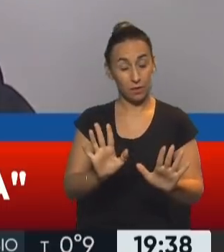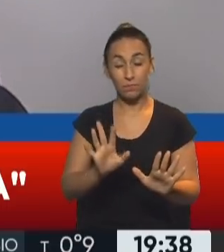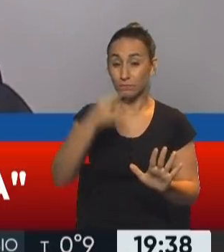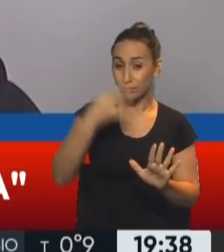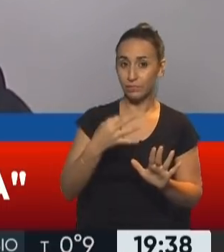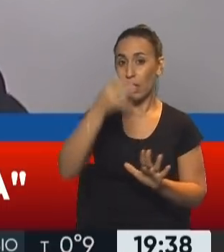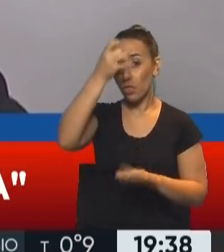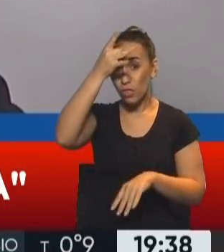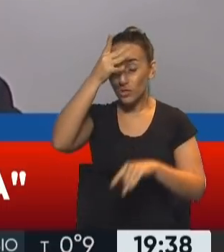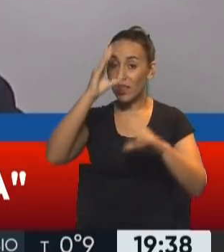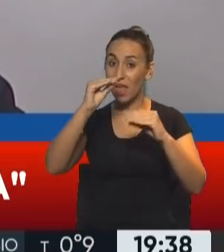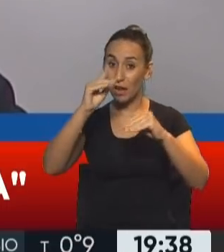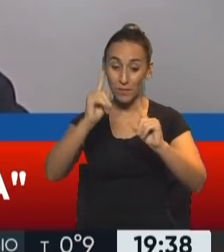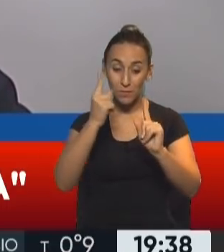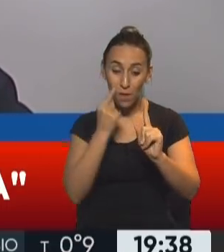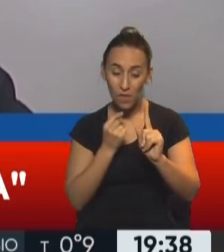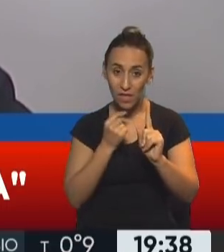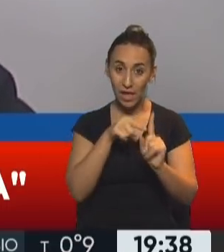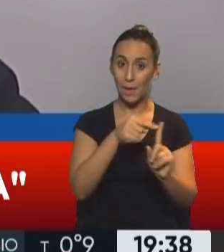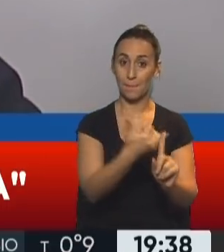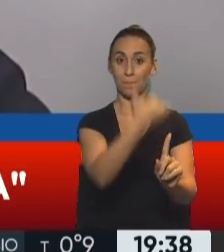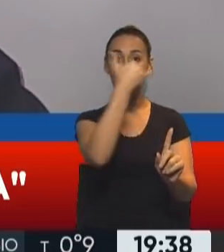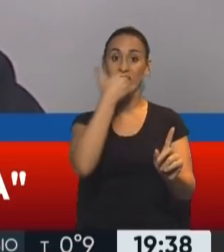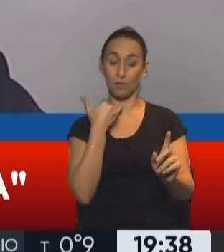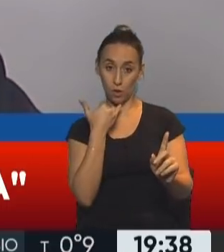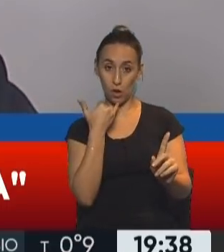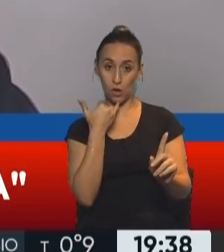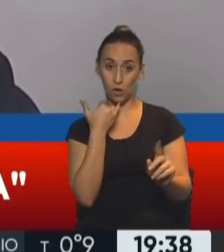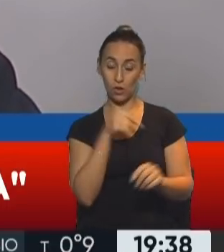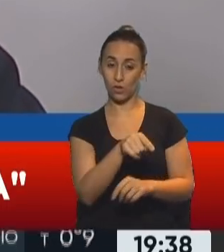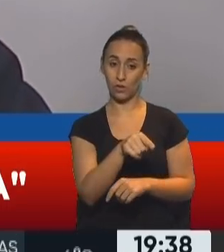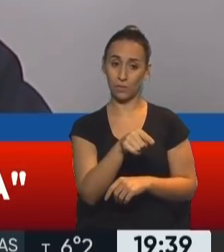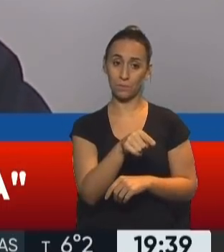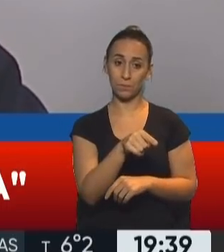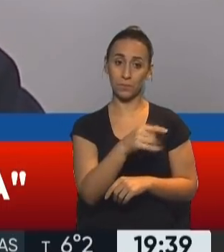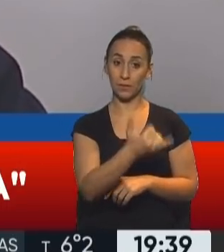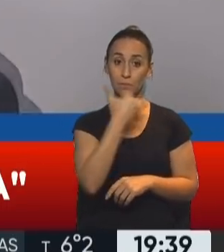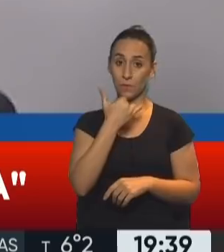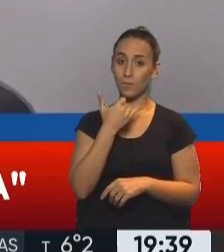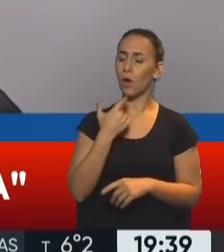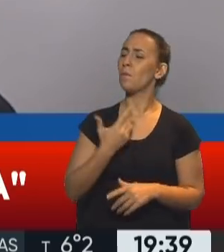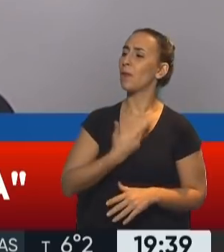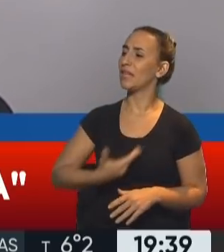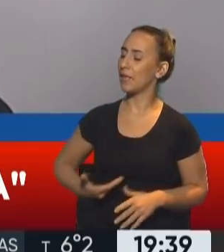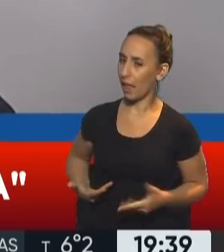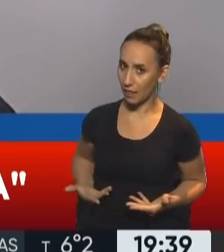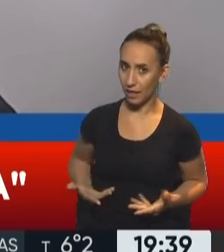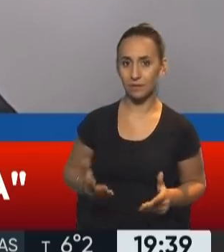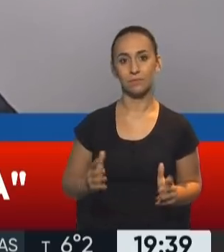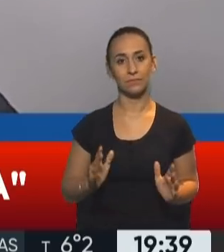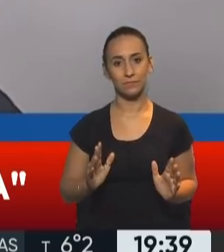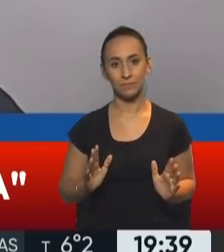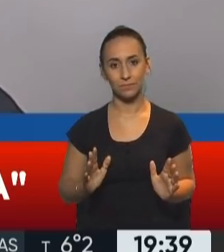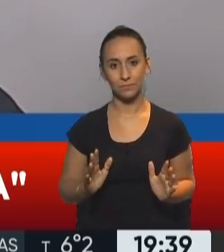12 de la noche de ese día me llamó Mario Abdo y me dijo, presidente, ¿vieron cómo hablan los